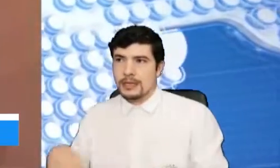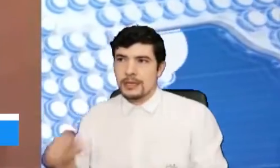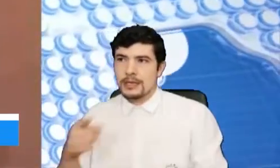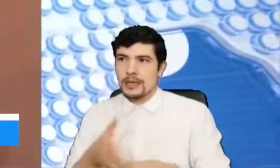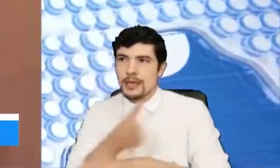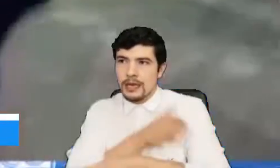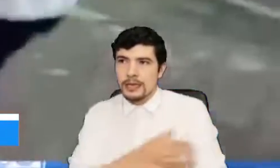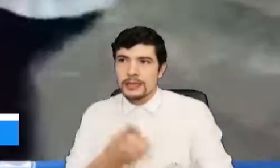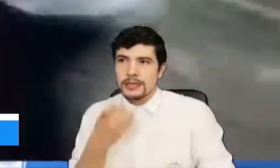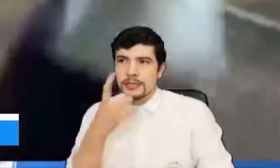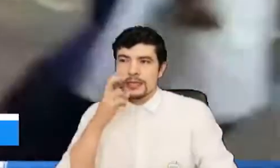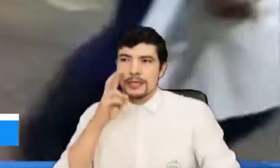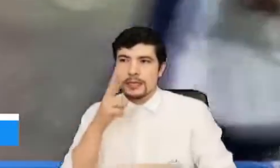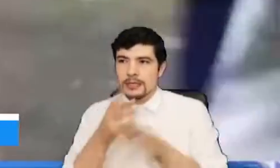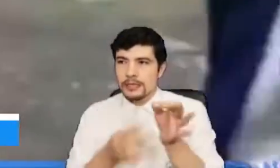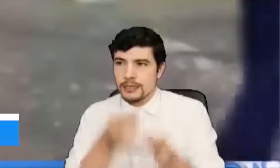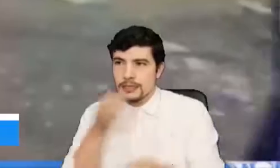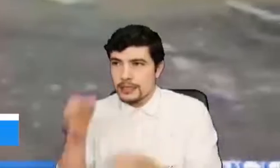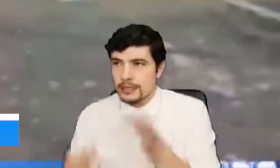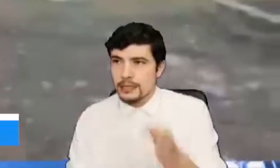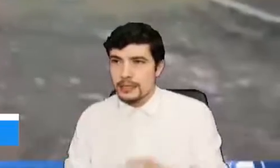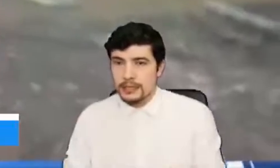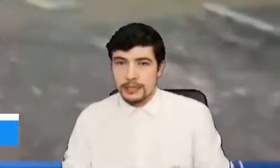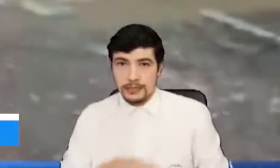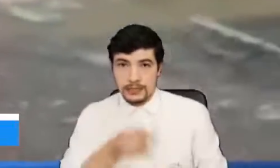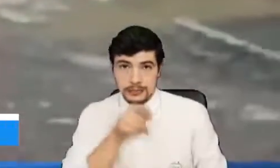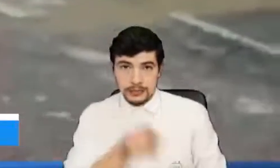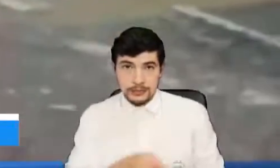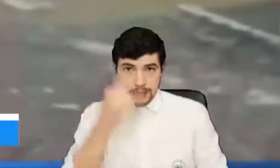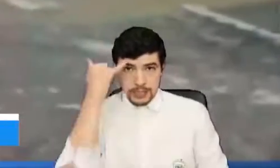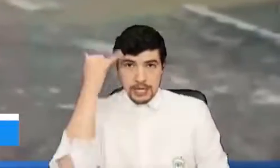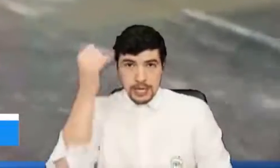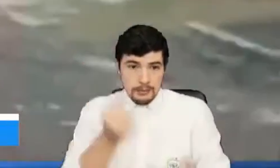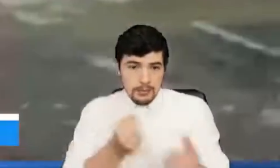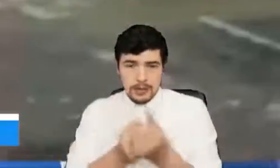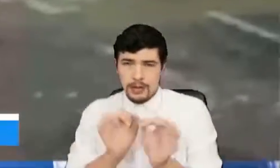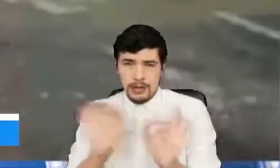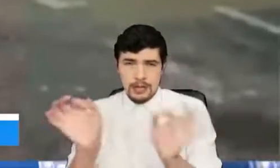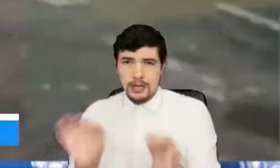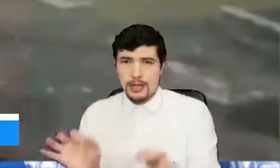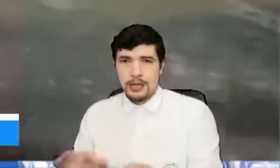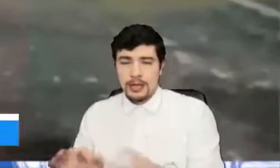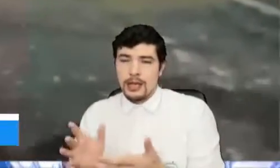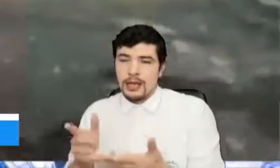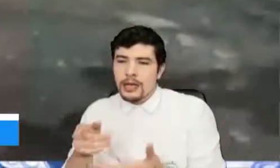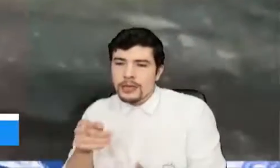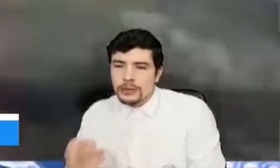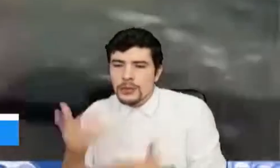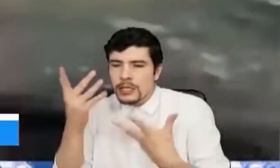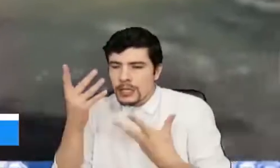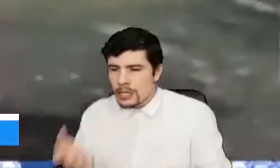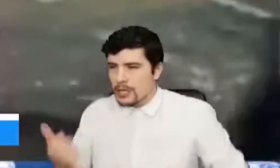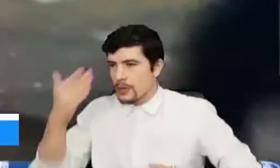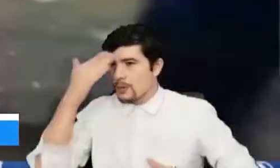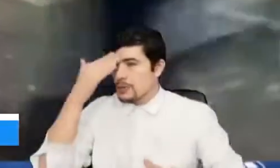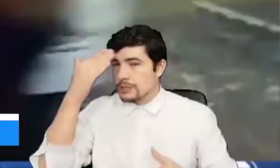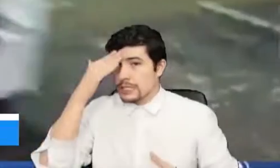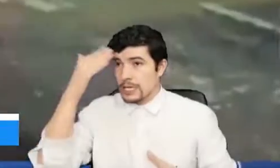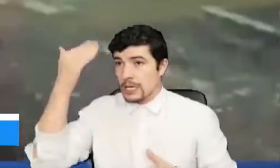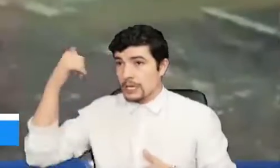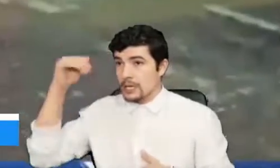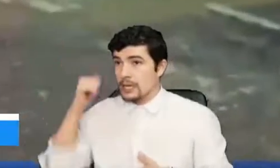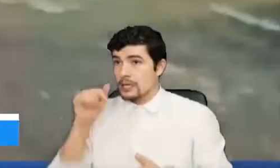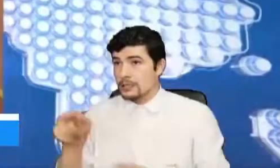sus cuidados en ello. La idea no tiene el apoyo de nadie, solo pretende crear conciencia y lo que inició desde jóvenes ha calado